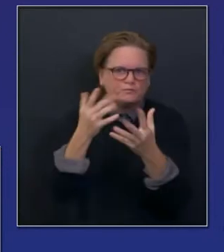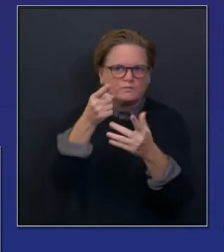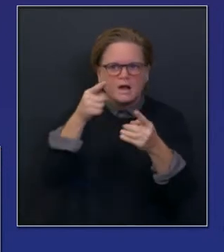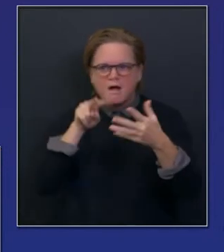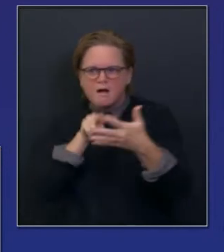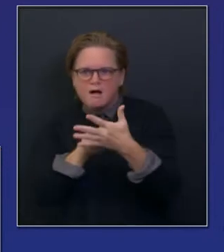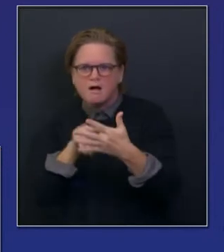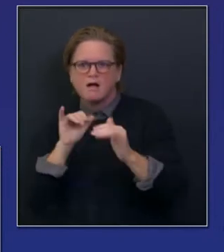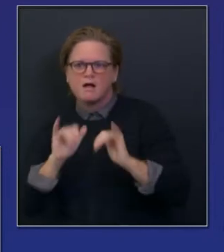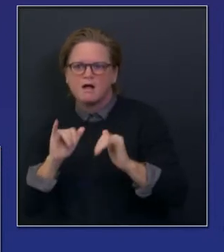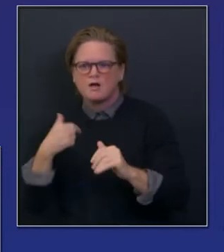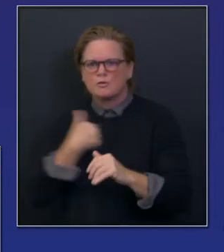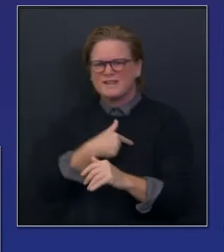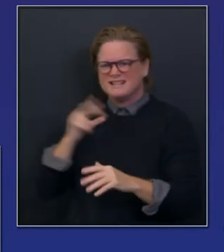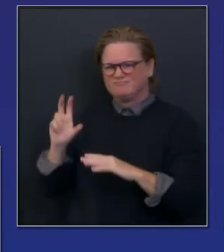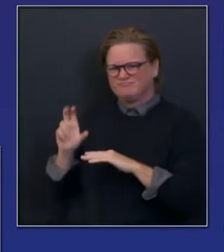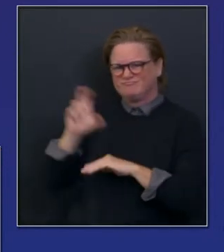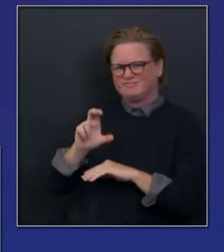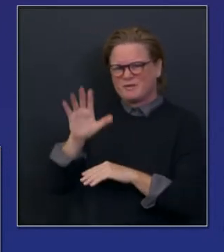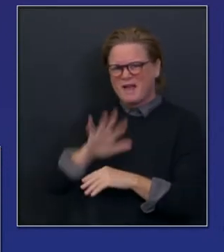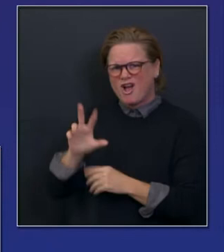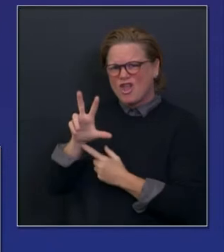estos bienes de campaña.